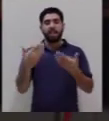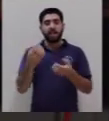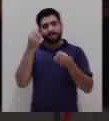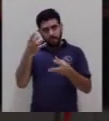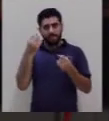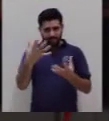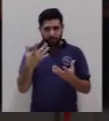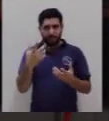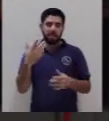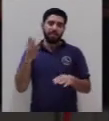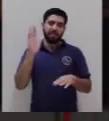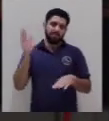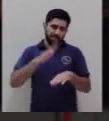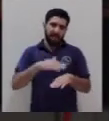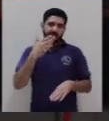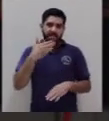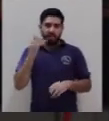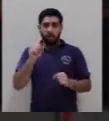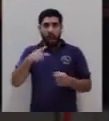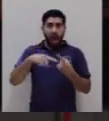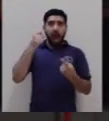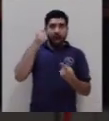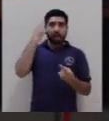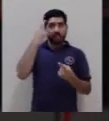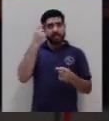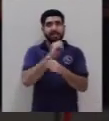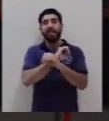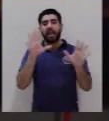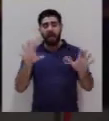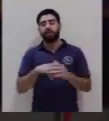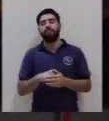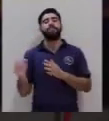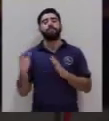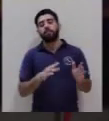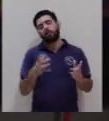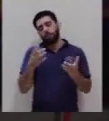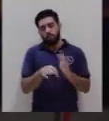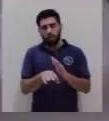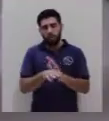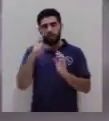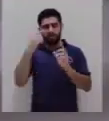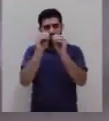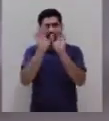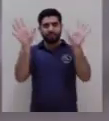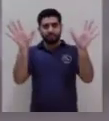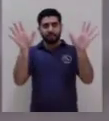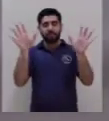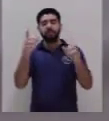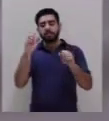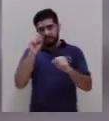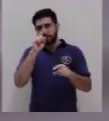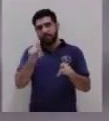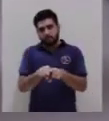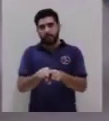información resulta más fácil de exponer. Okay. También podemos colocar en los organizadores gráficos palabras claves.